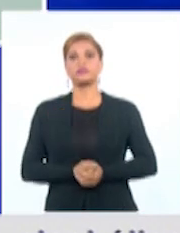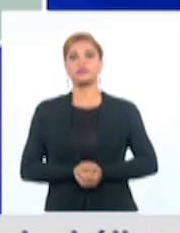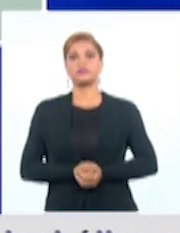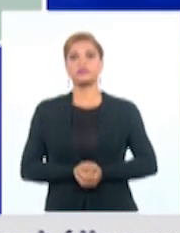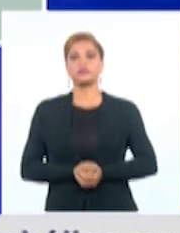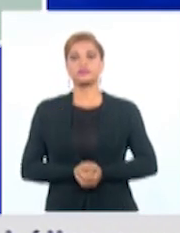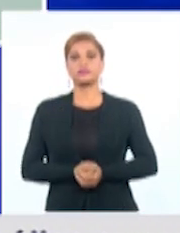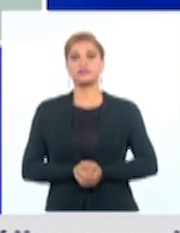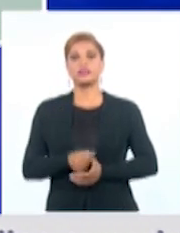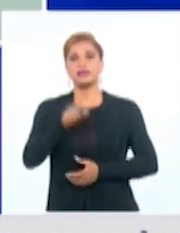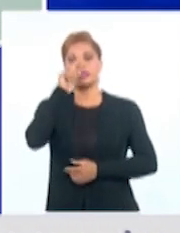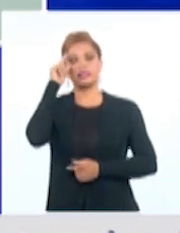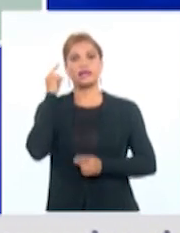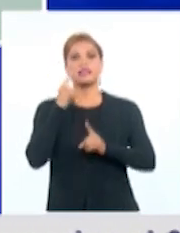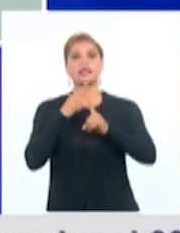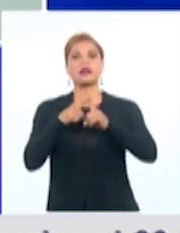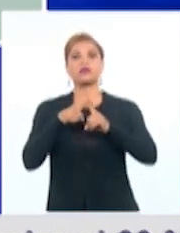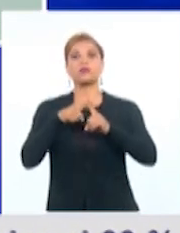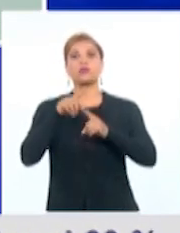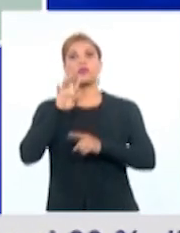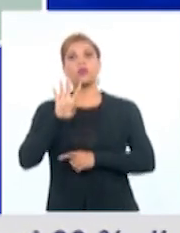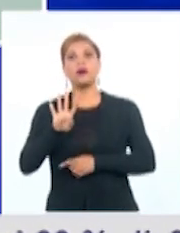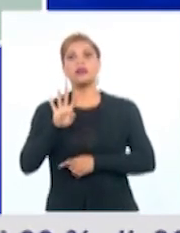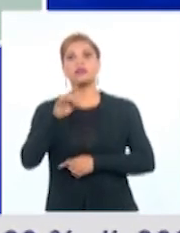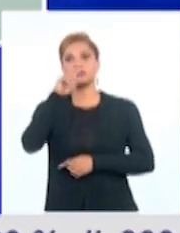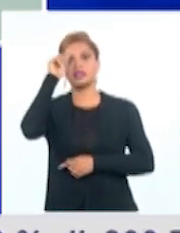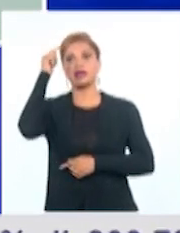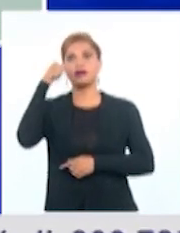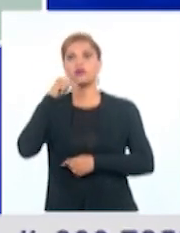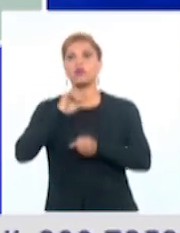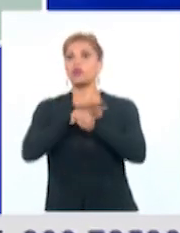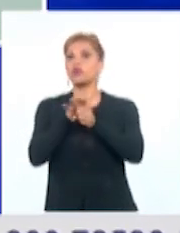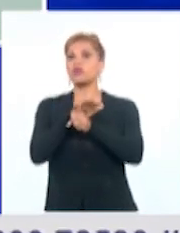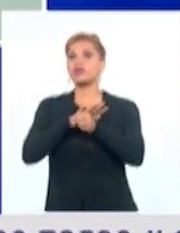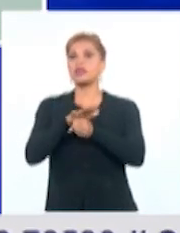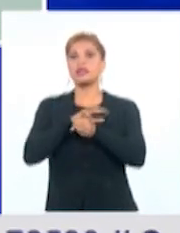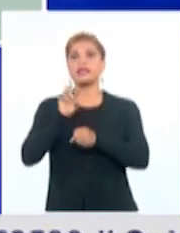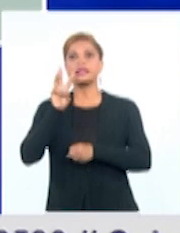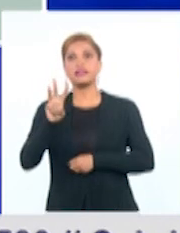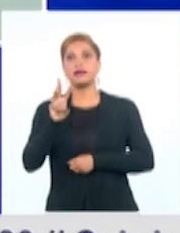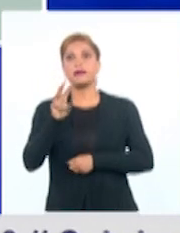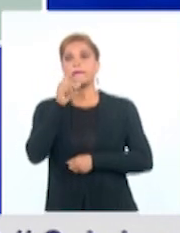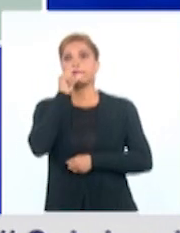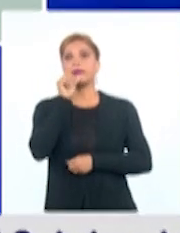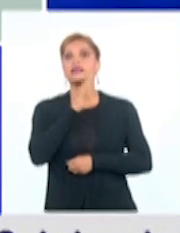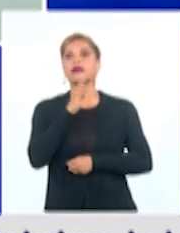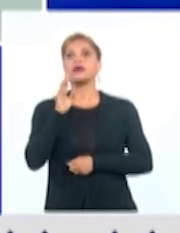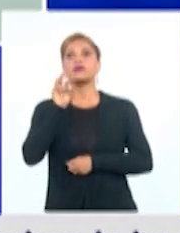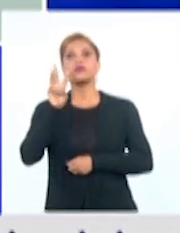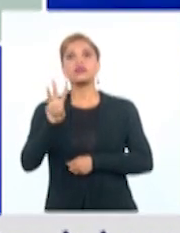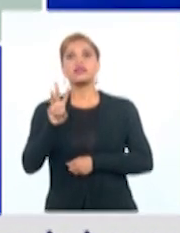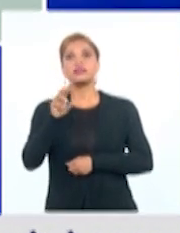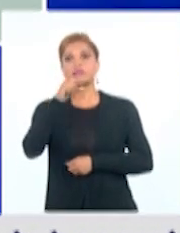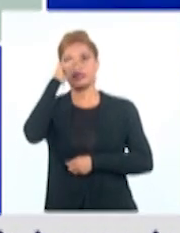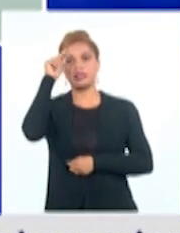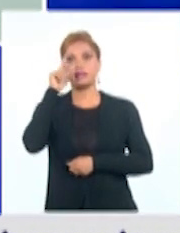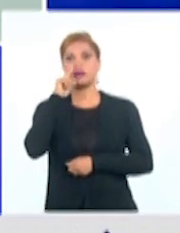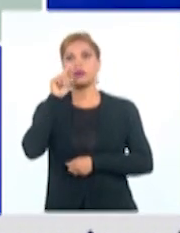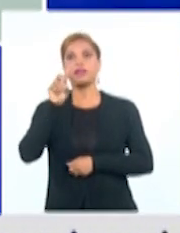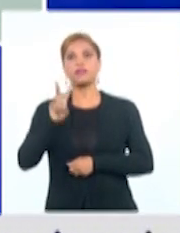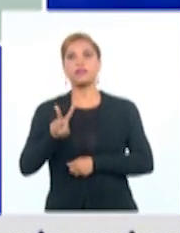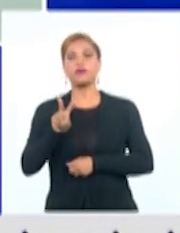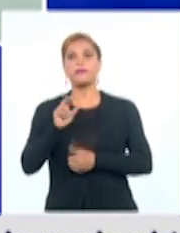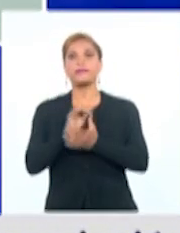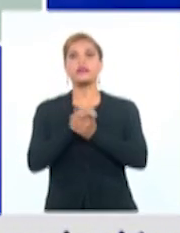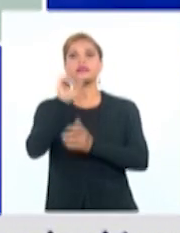autóctonos, Santa Cruz del Norte 4, San José de las Lajas y Batabanó 3, San Nicolás 2 y Melena del Sur y